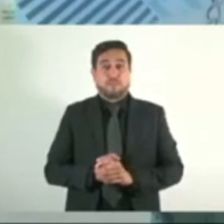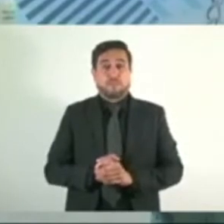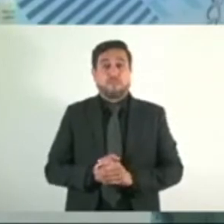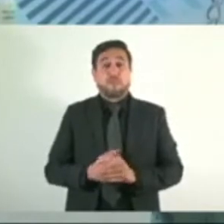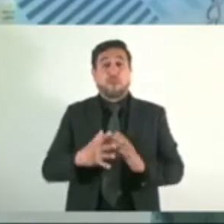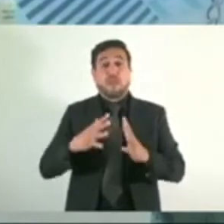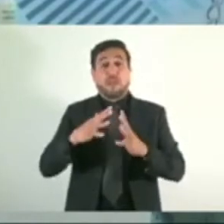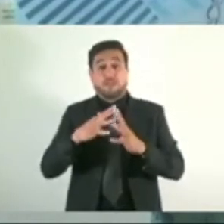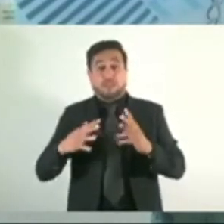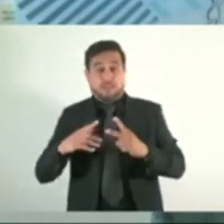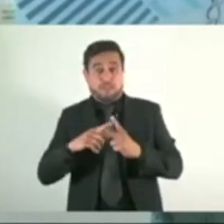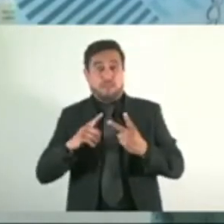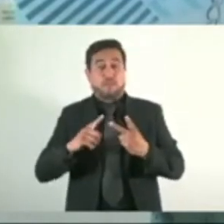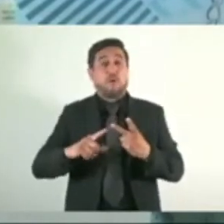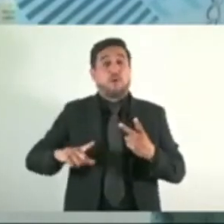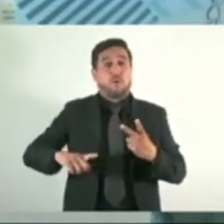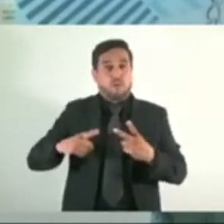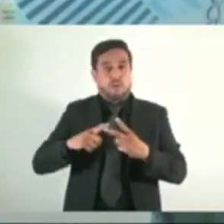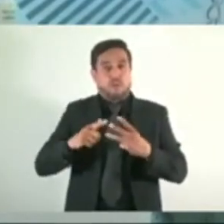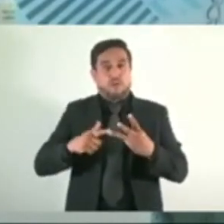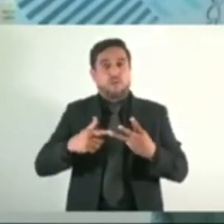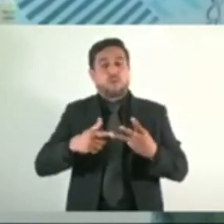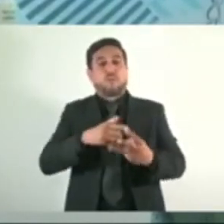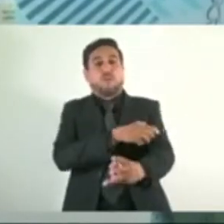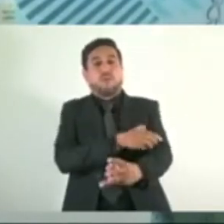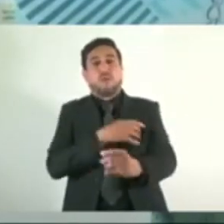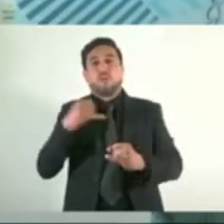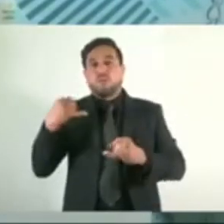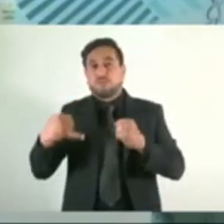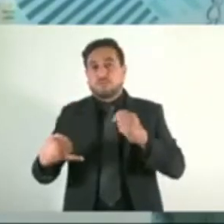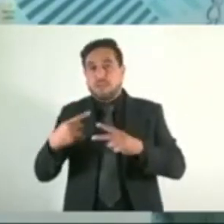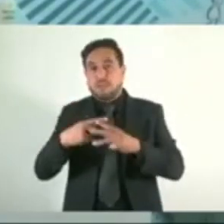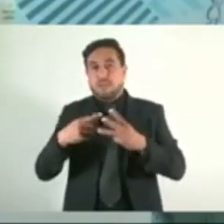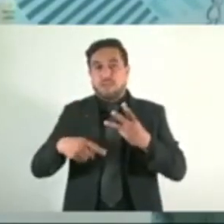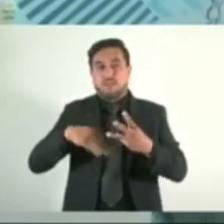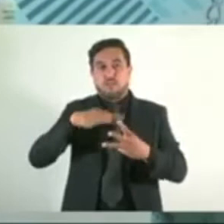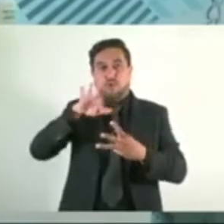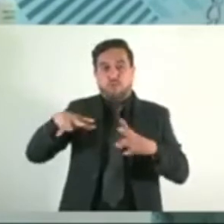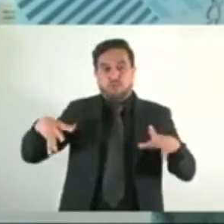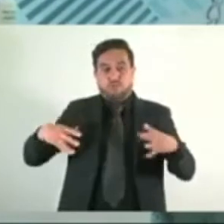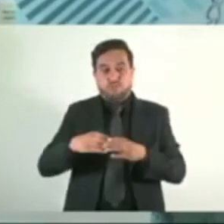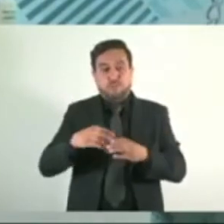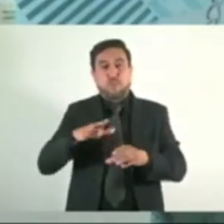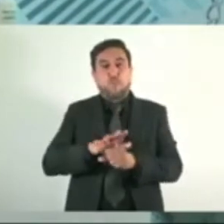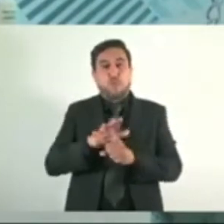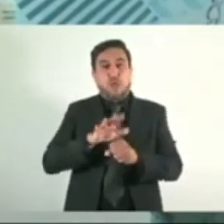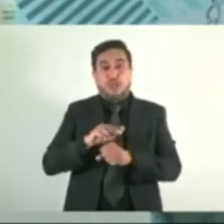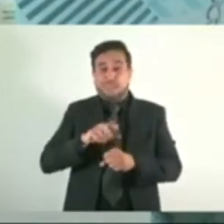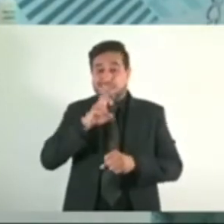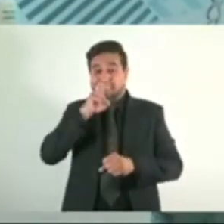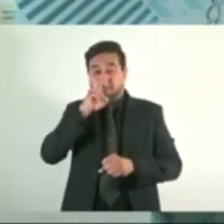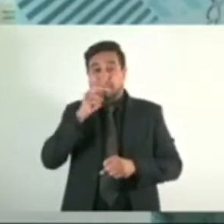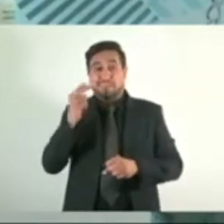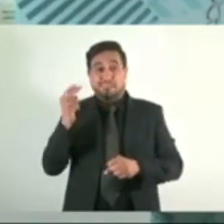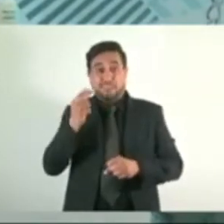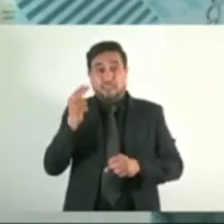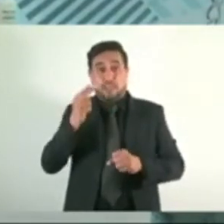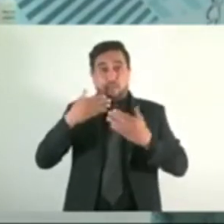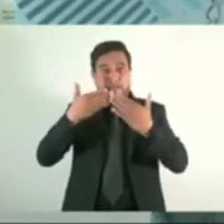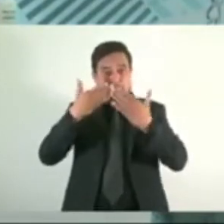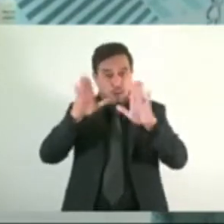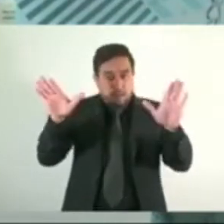y judicial, poderes públicos del Estado de Guanajuato, que se rigen bajo los principios de Parlamento